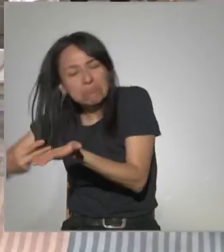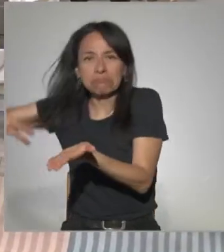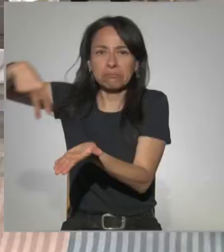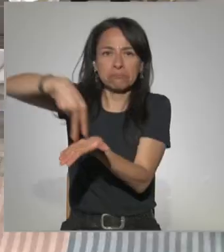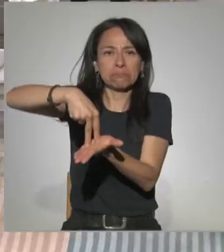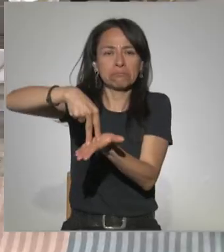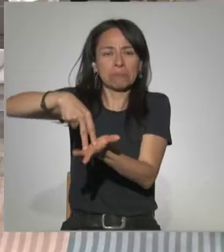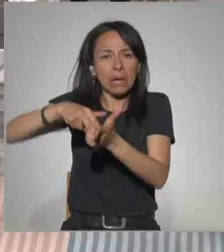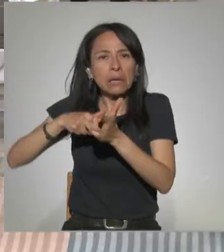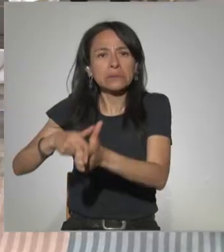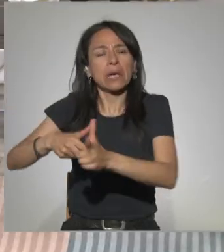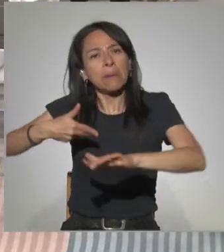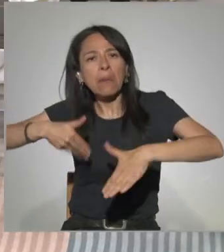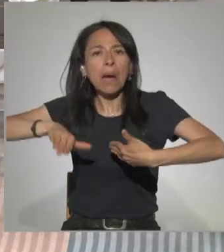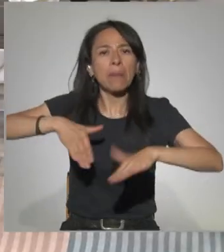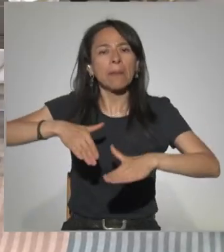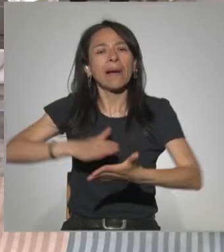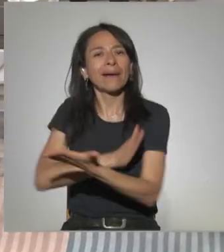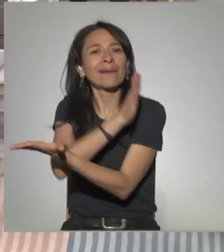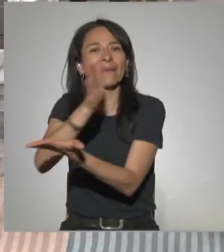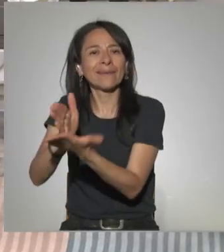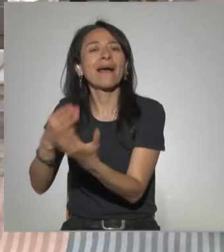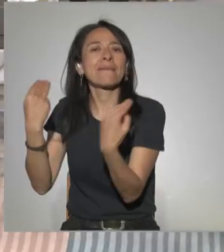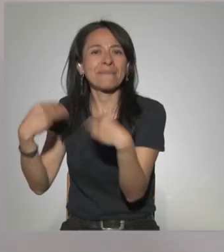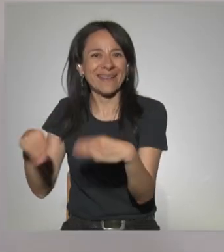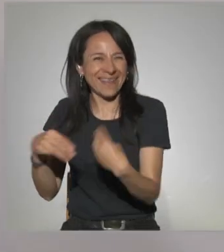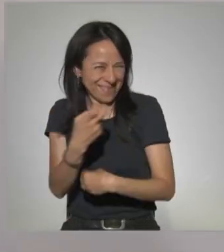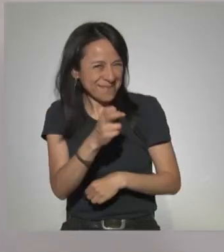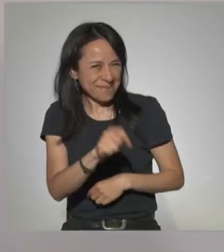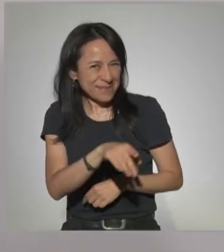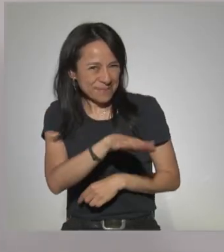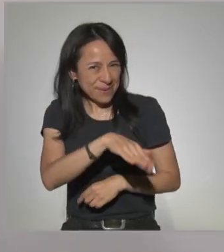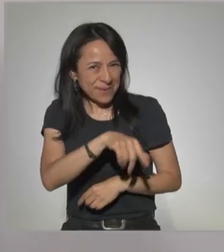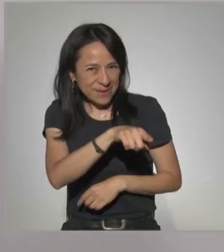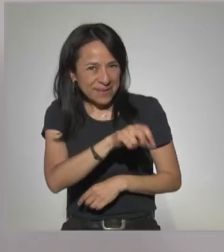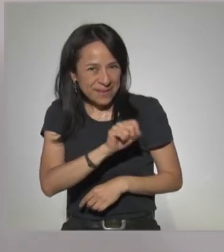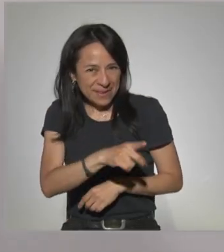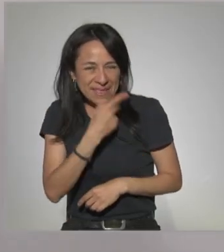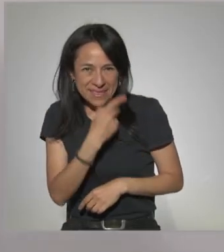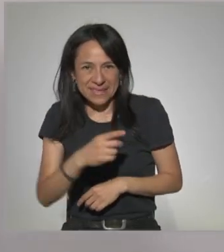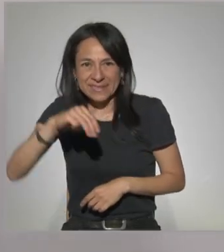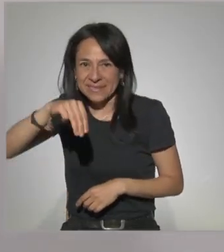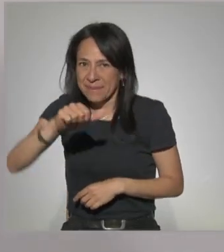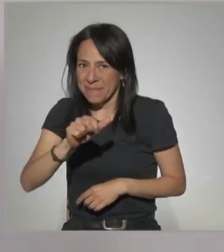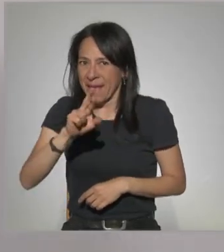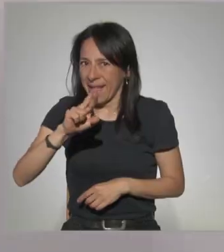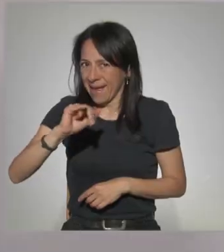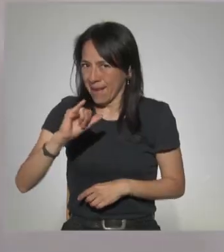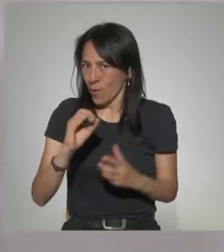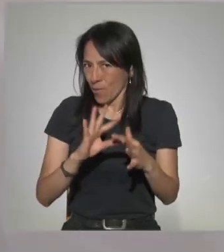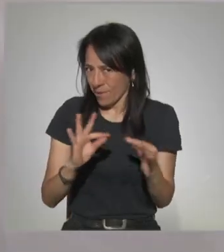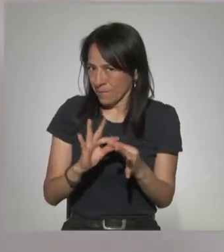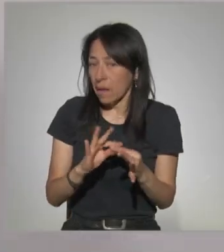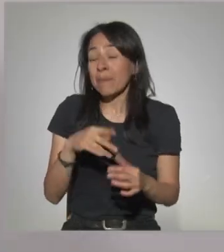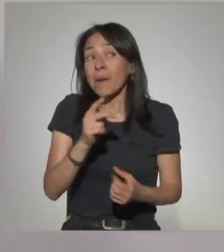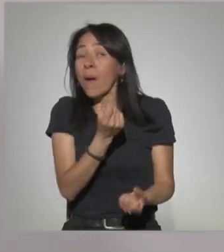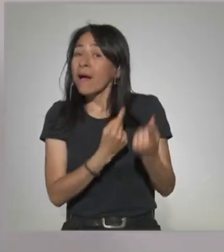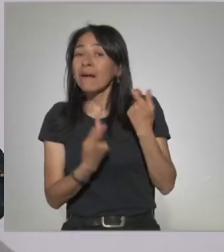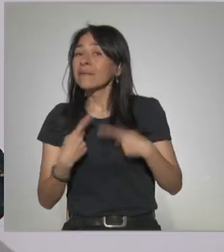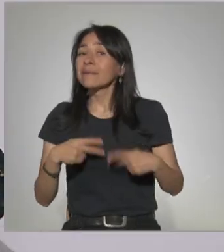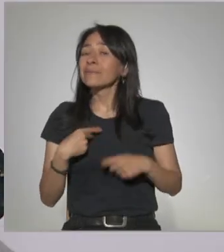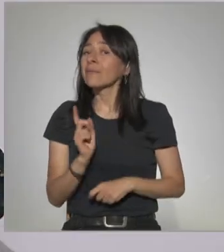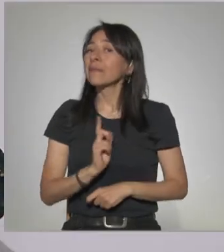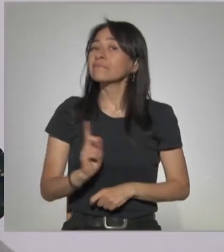dice Mario. Pero hay personas que no. Hay personas que viven como que en el